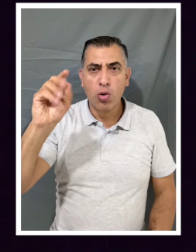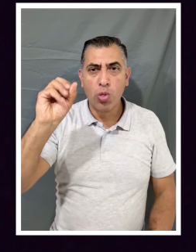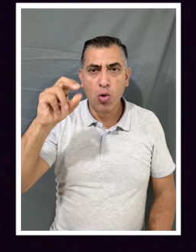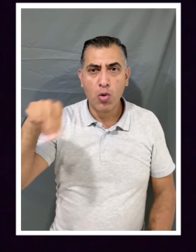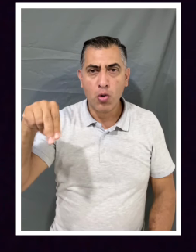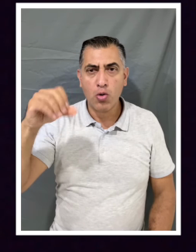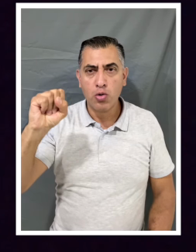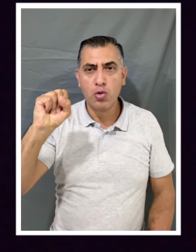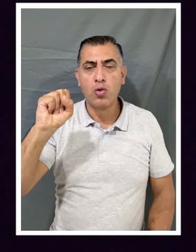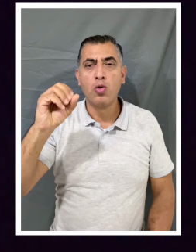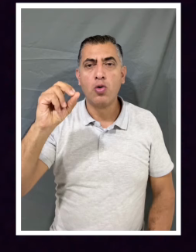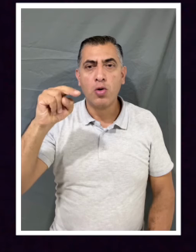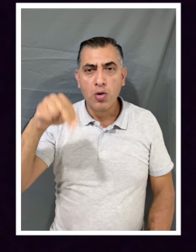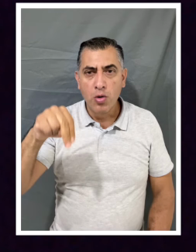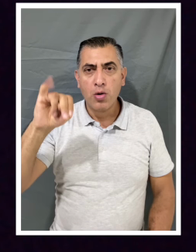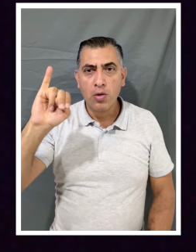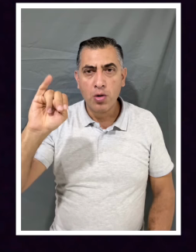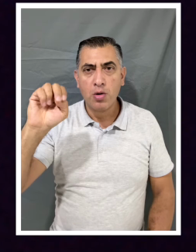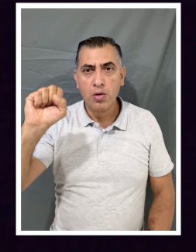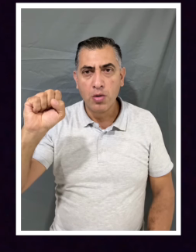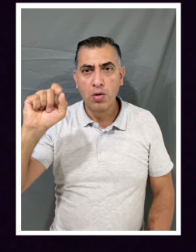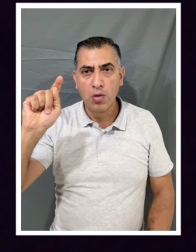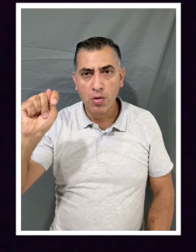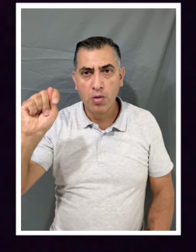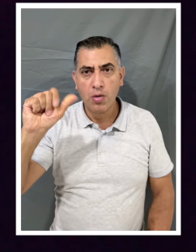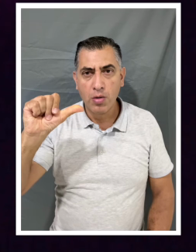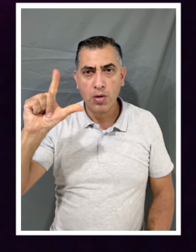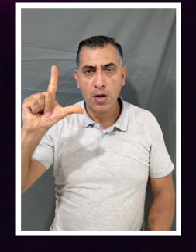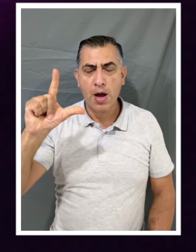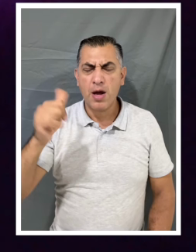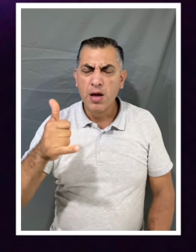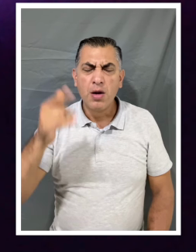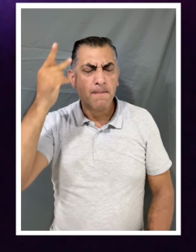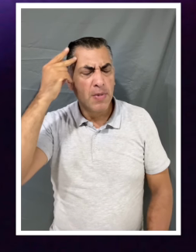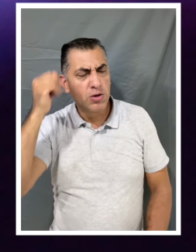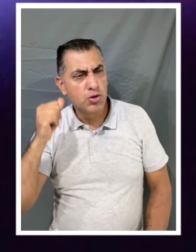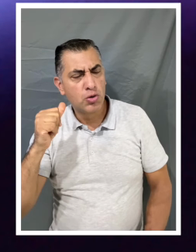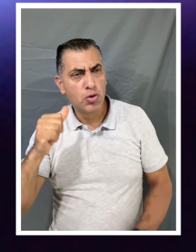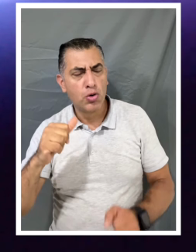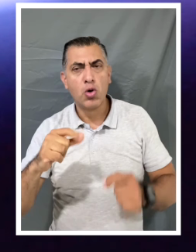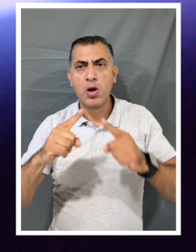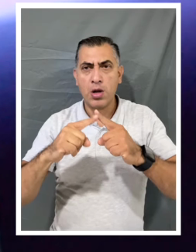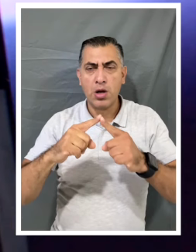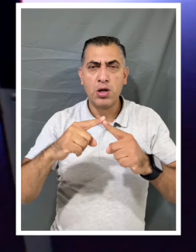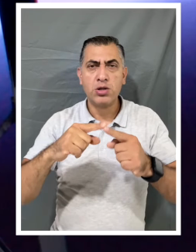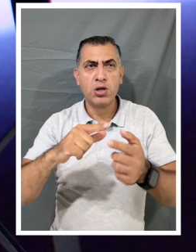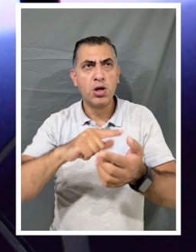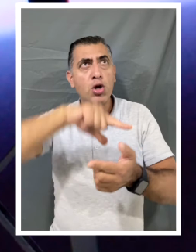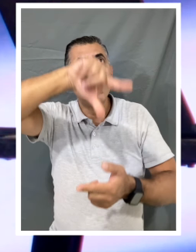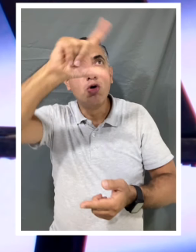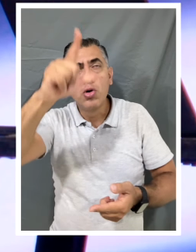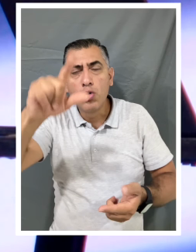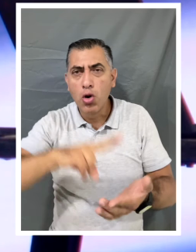en loas verdes y bueno ha sido eh la verdad un gozo lo que Dios ha estado haciendo ahí estamos muy contentos ya